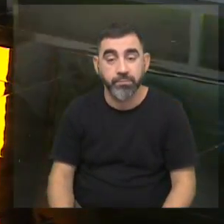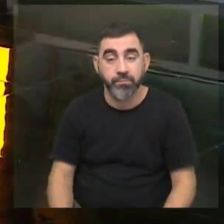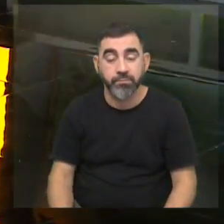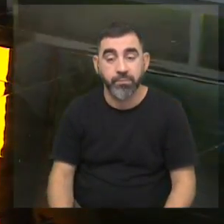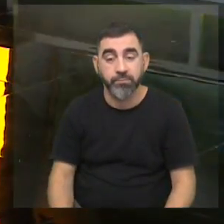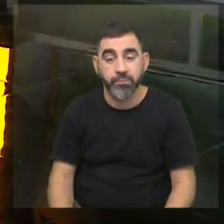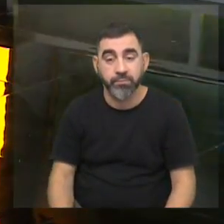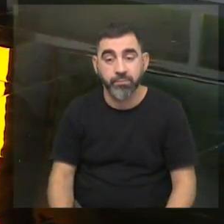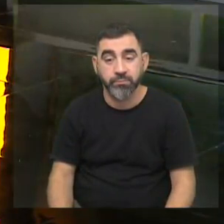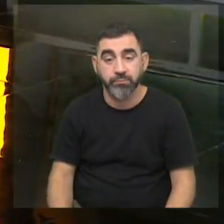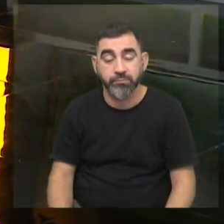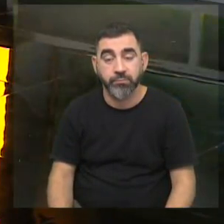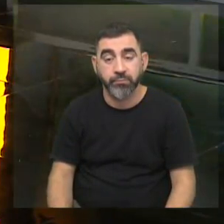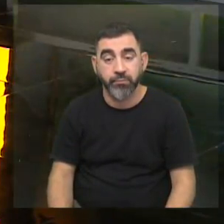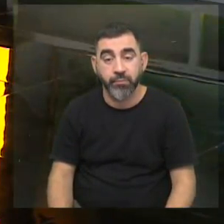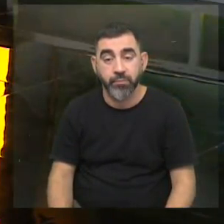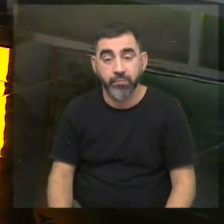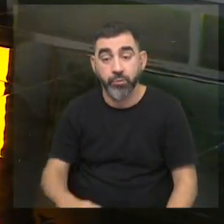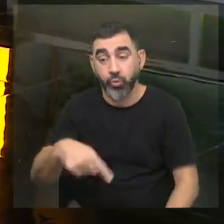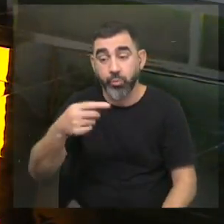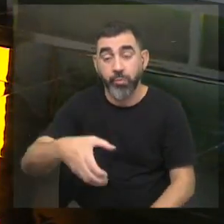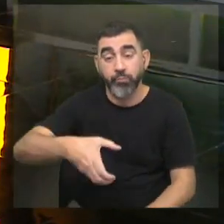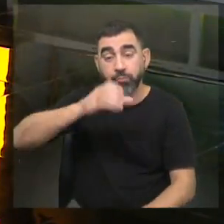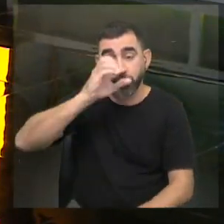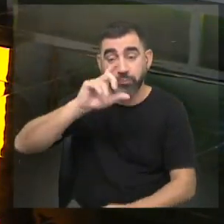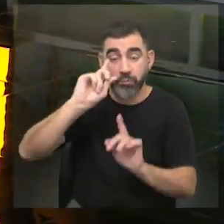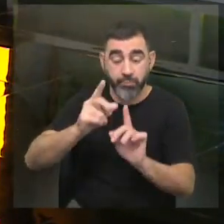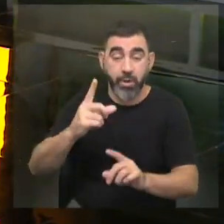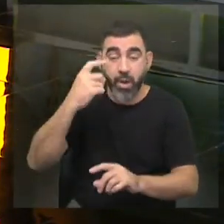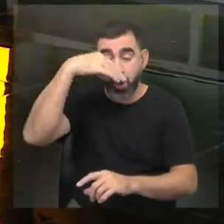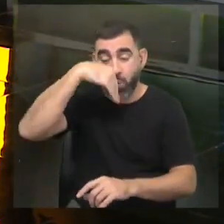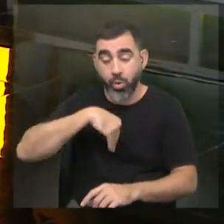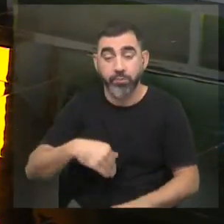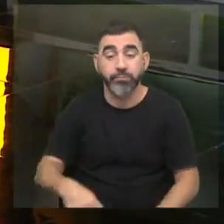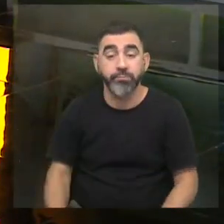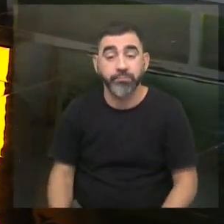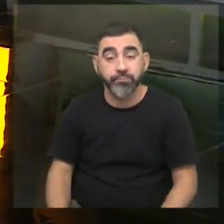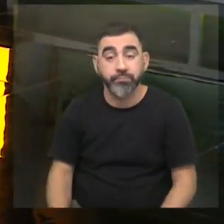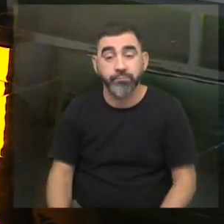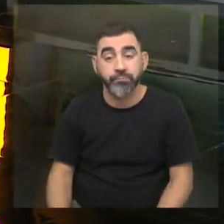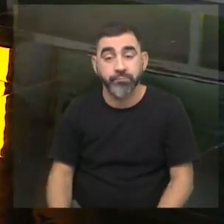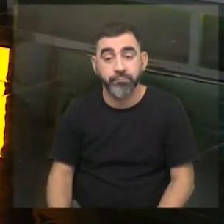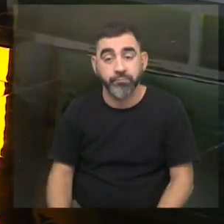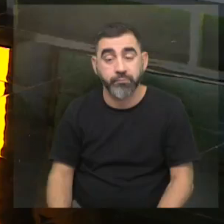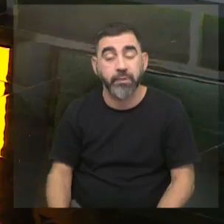medicina tienen sus grandes aplicaciones.